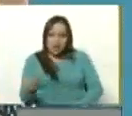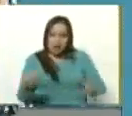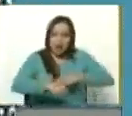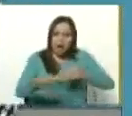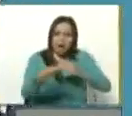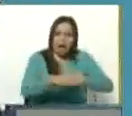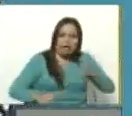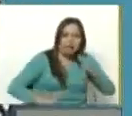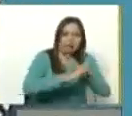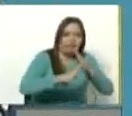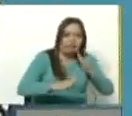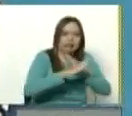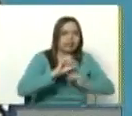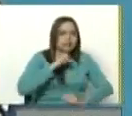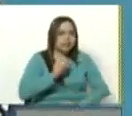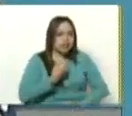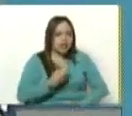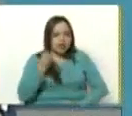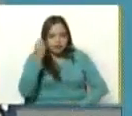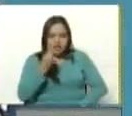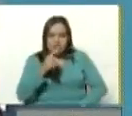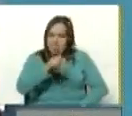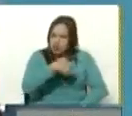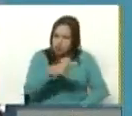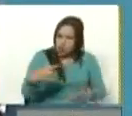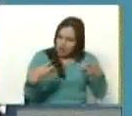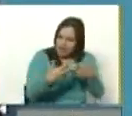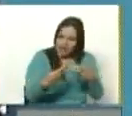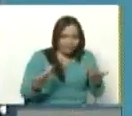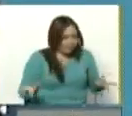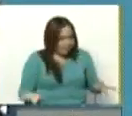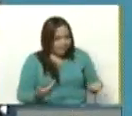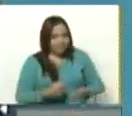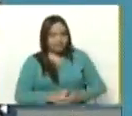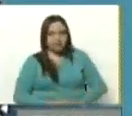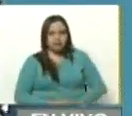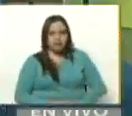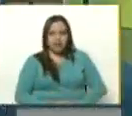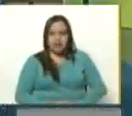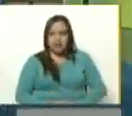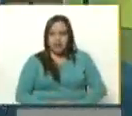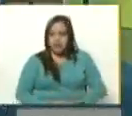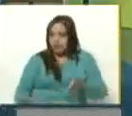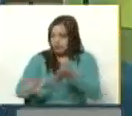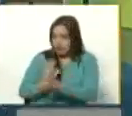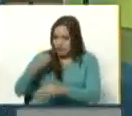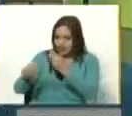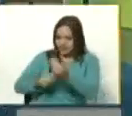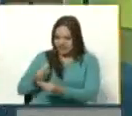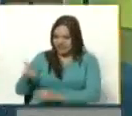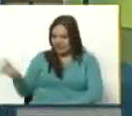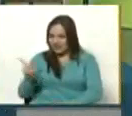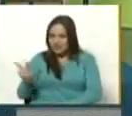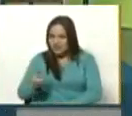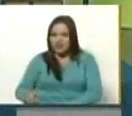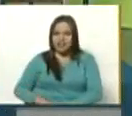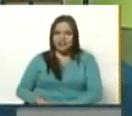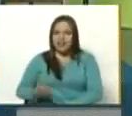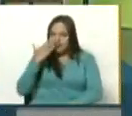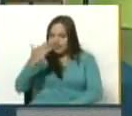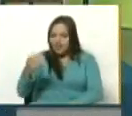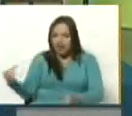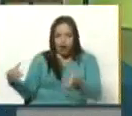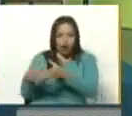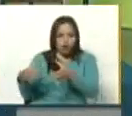y creen que eso no es guerra. Ahora, lo que ha hecho Venezuela, la actitud de Venezuela ante todas